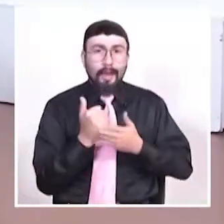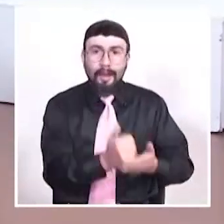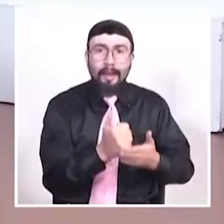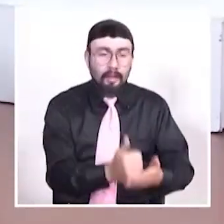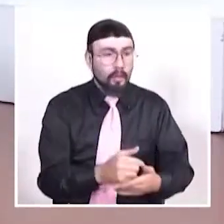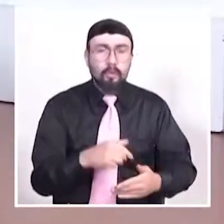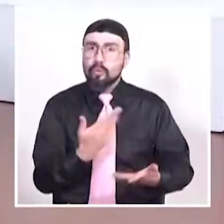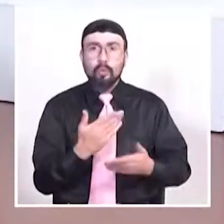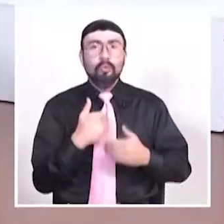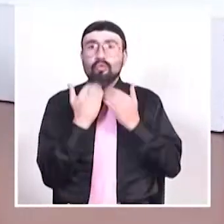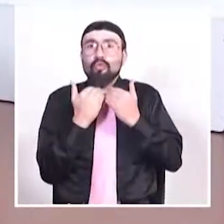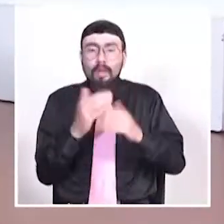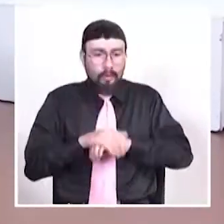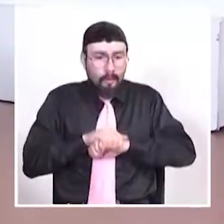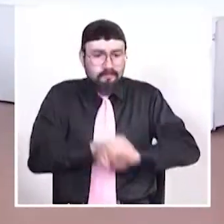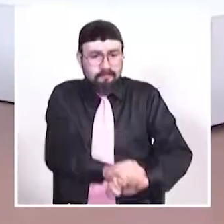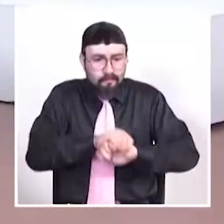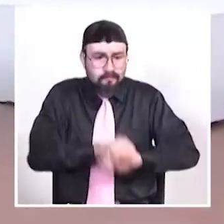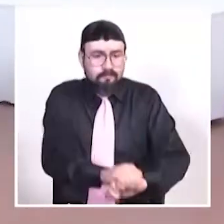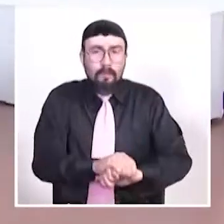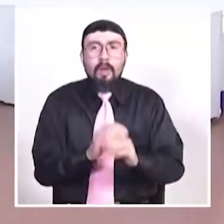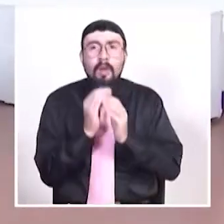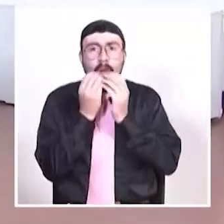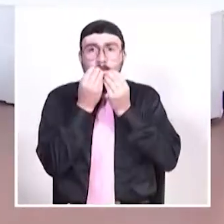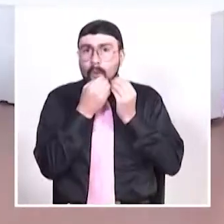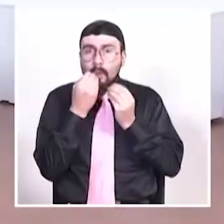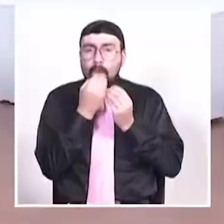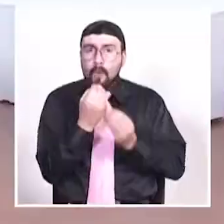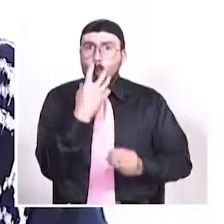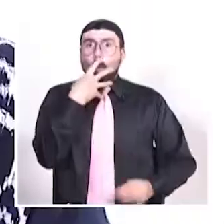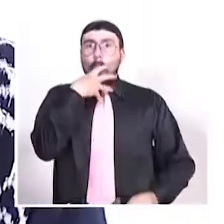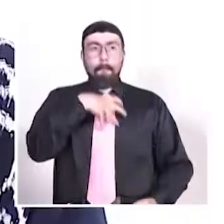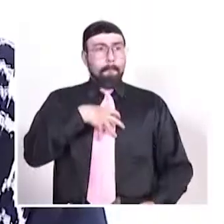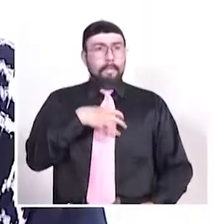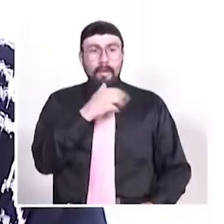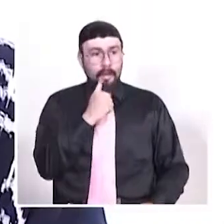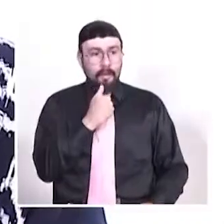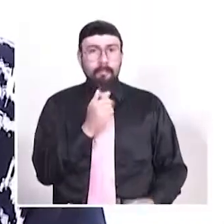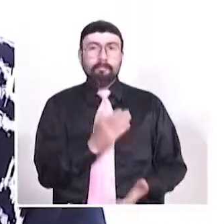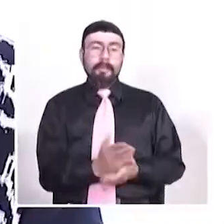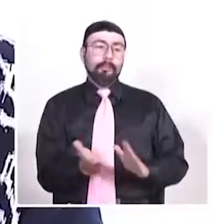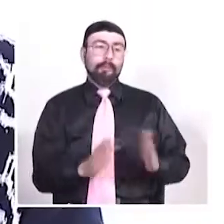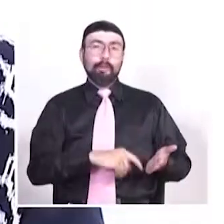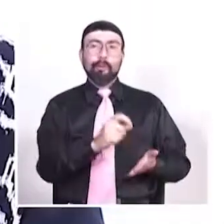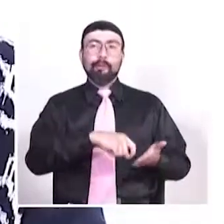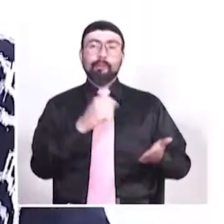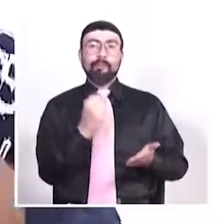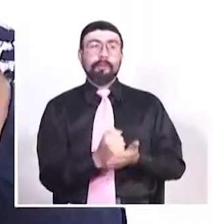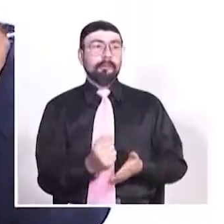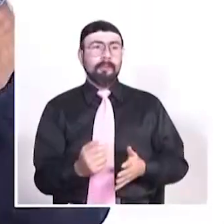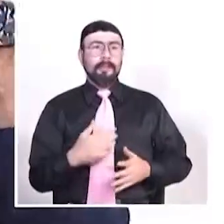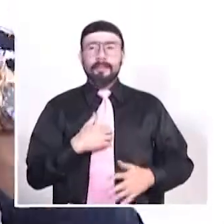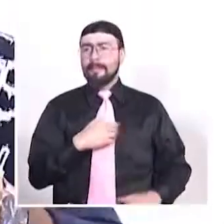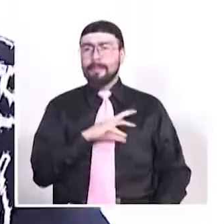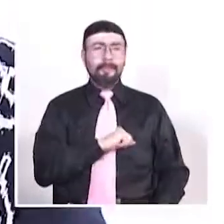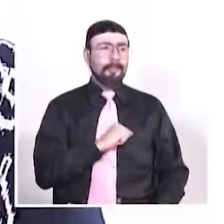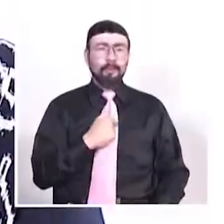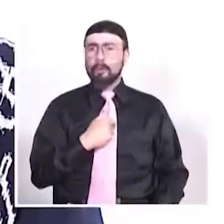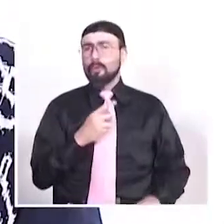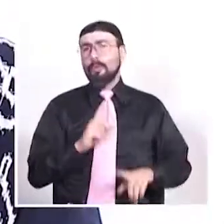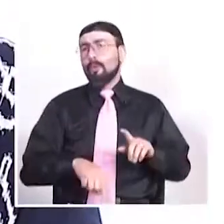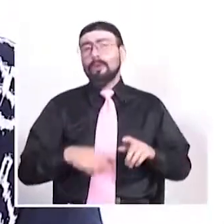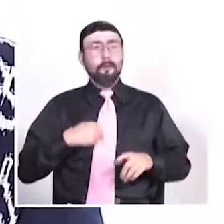del masaje del pecho o darle una respiración, hay que dar el acto de contrición de no haber tenido